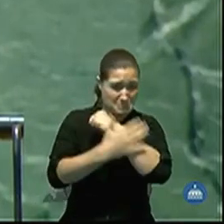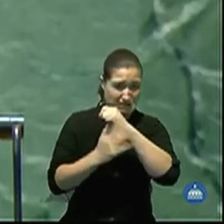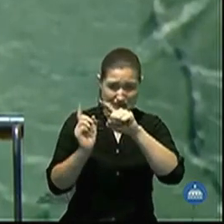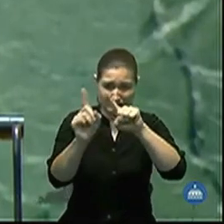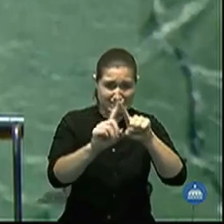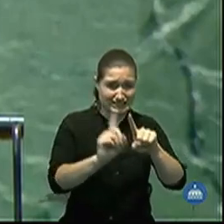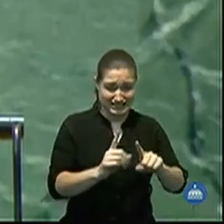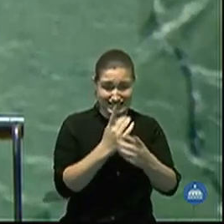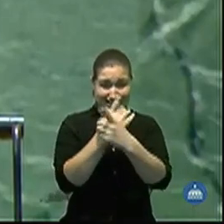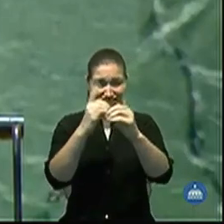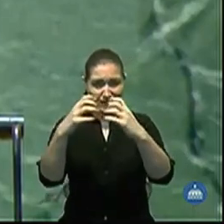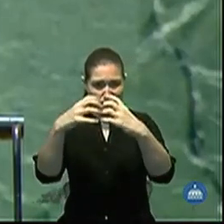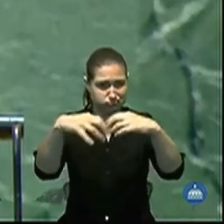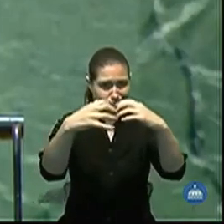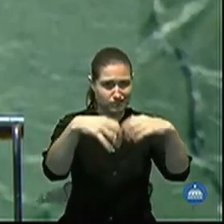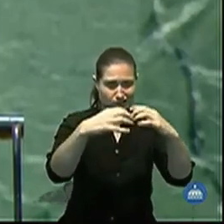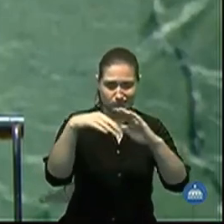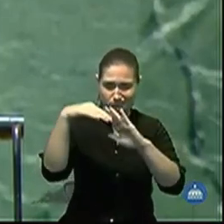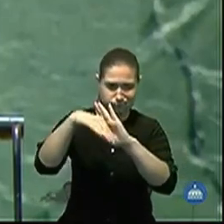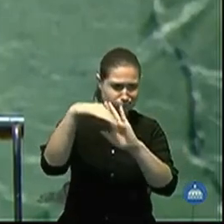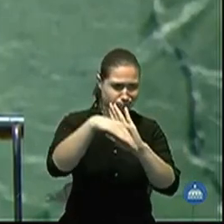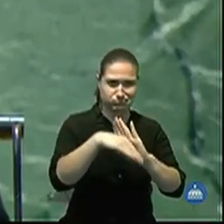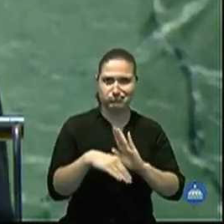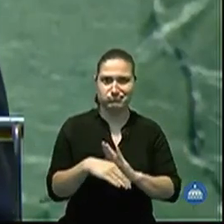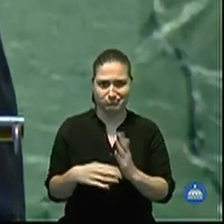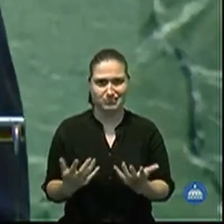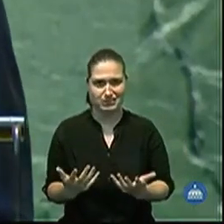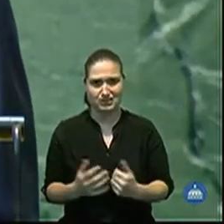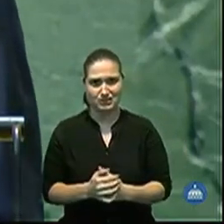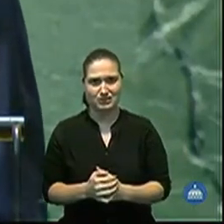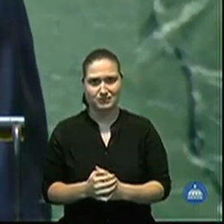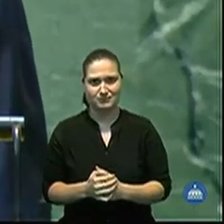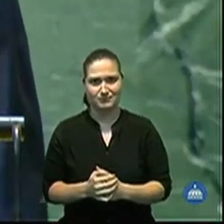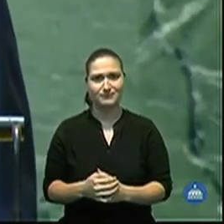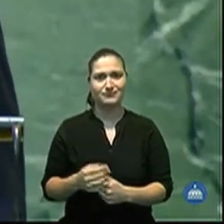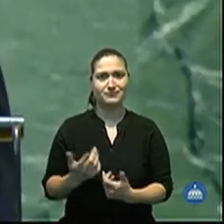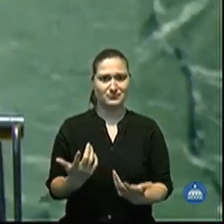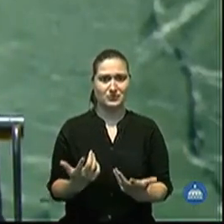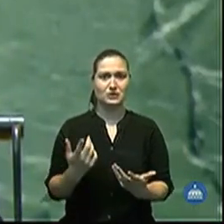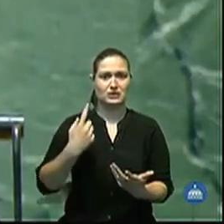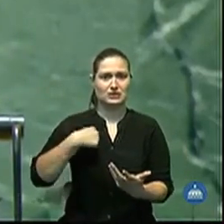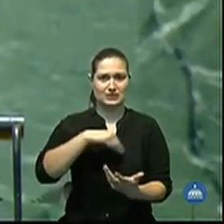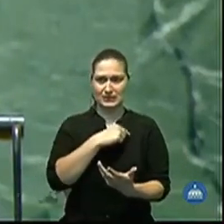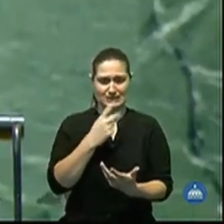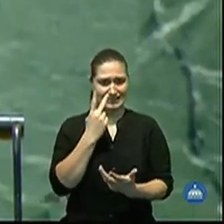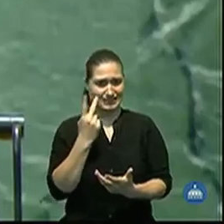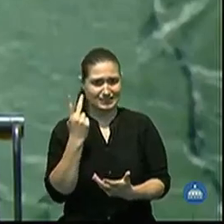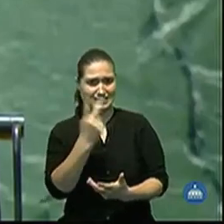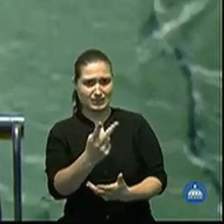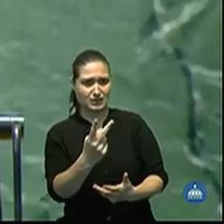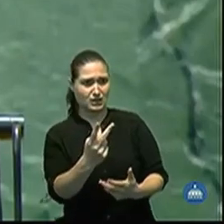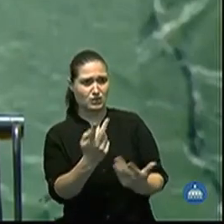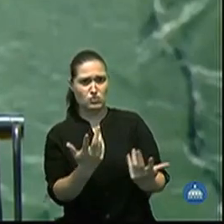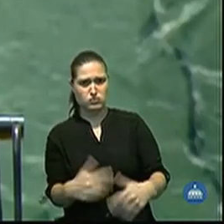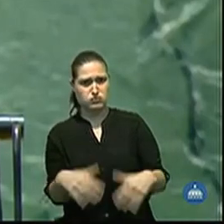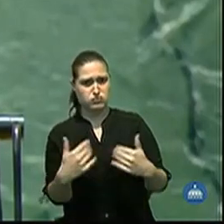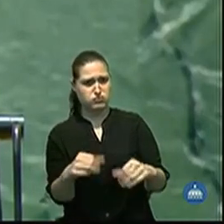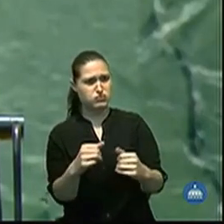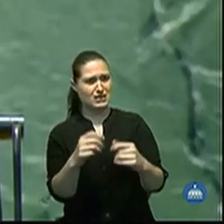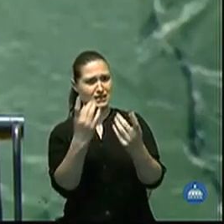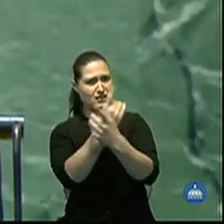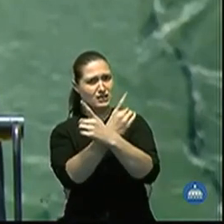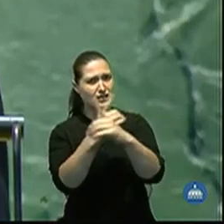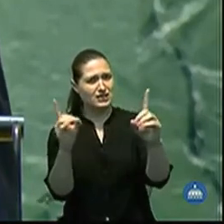sistemas democráticos. De acuerdo con la reconocida encuestadora Latino Barómetro, el apoyo a la democracia ha tenido una